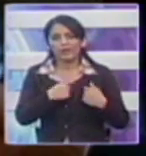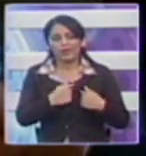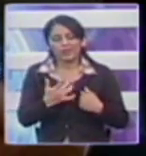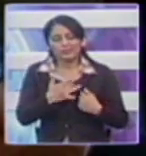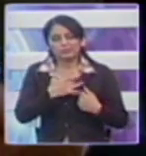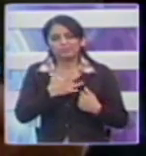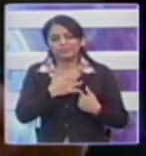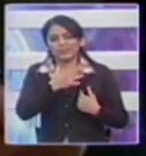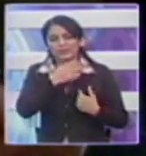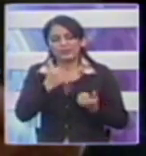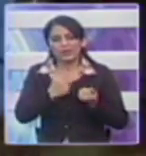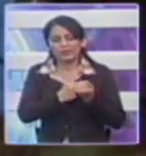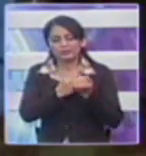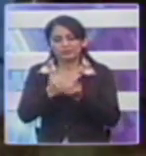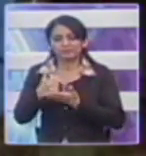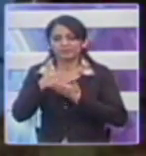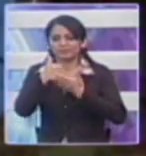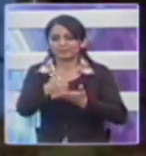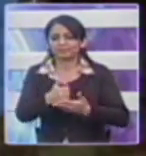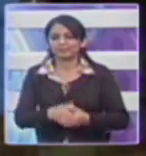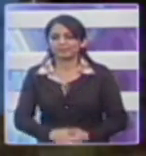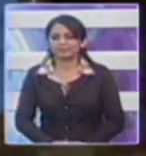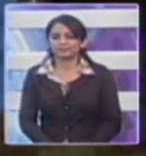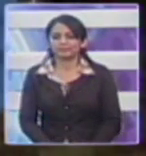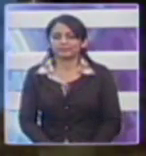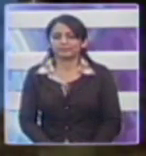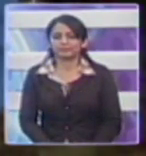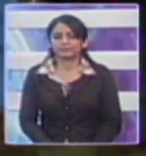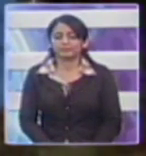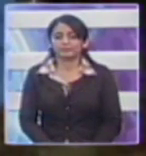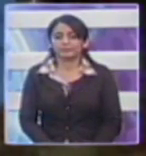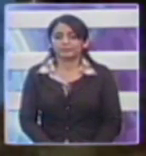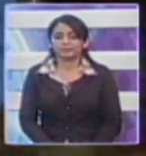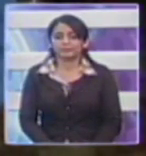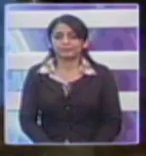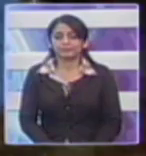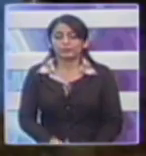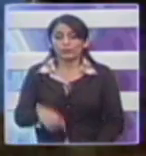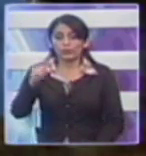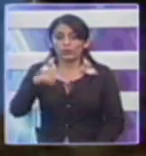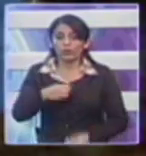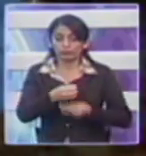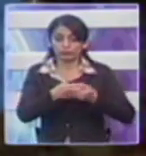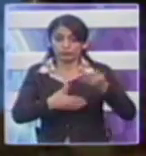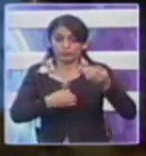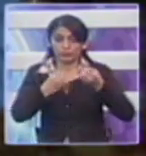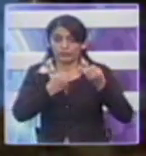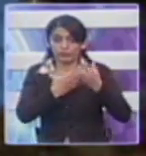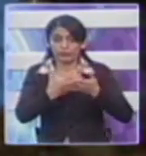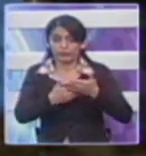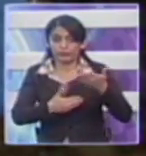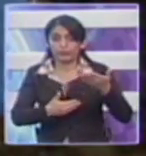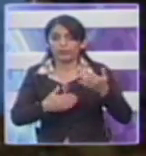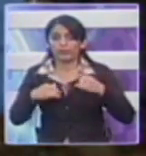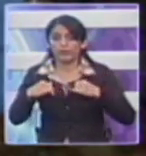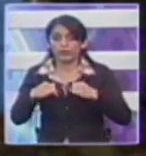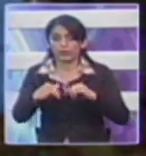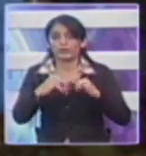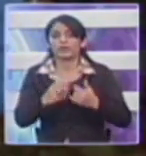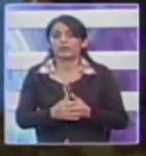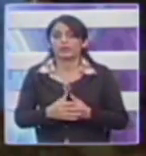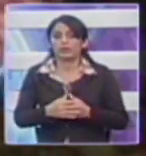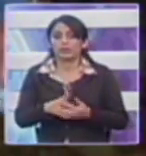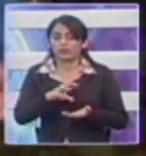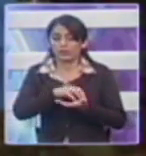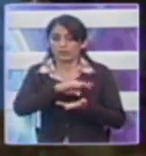ese trabajo, y sin duda hoy eso trascendió. Al informe presentado el día de hoy le dará seguimiento la Comisión de Régimen Económico de la